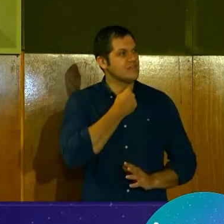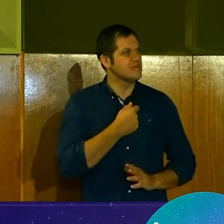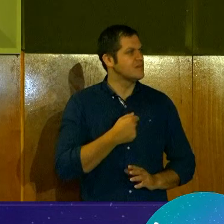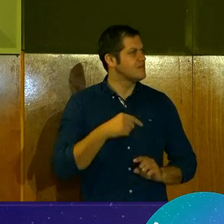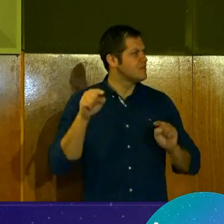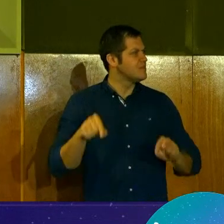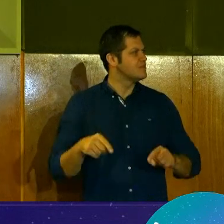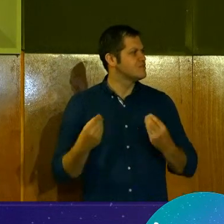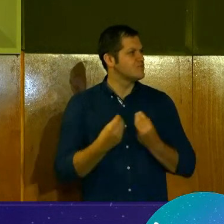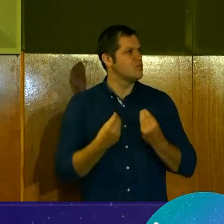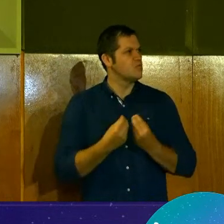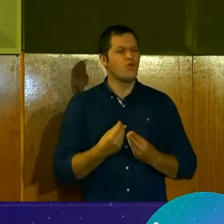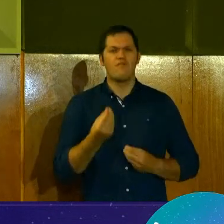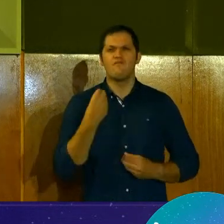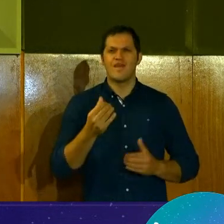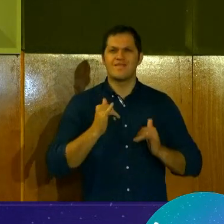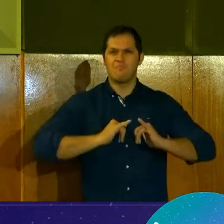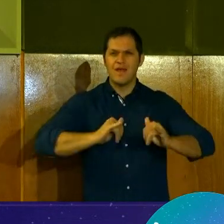ah